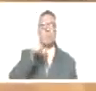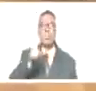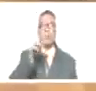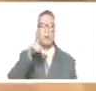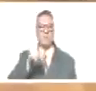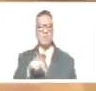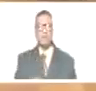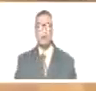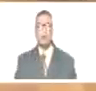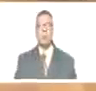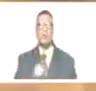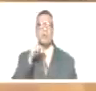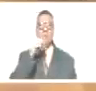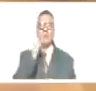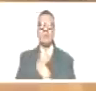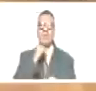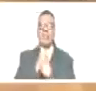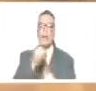hemos trabajado.